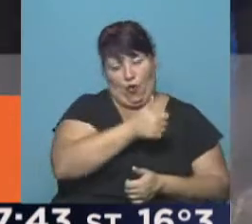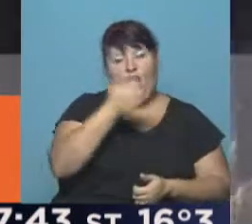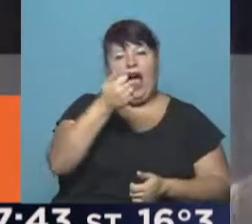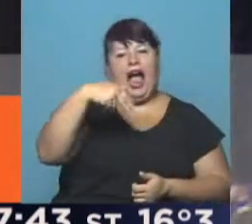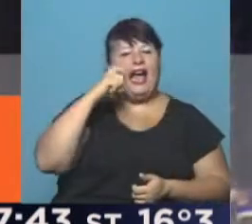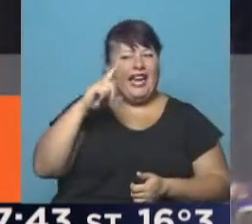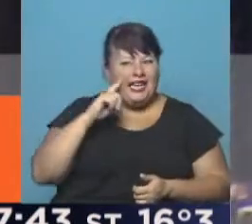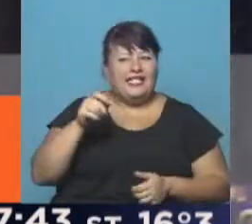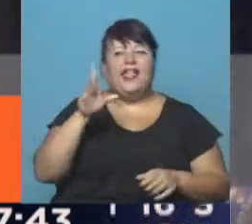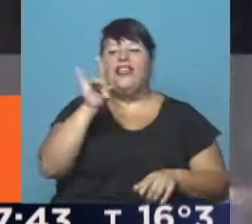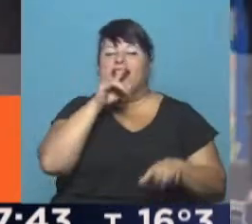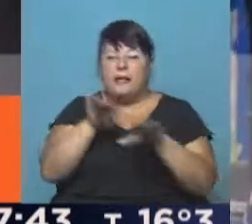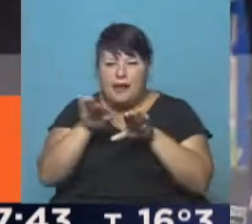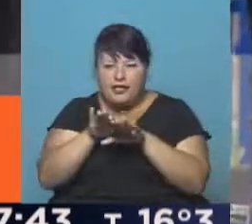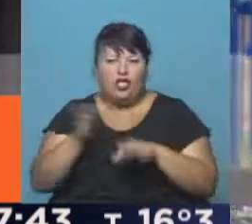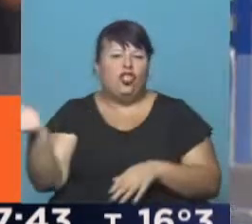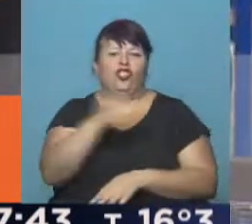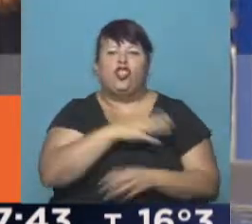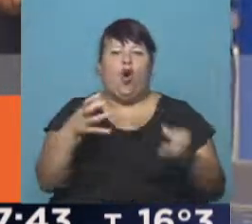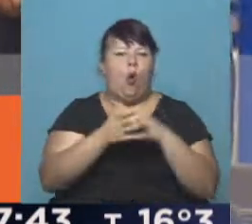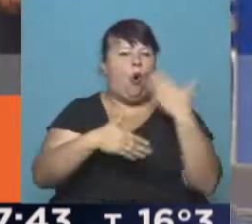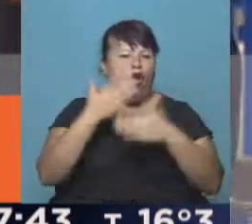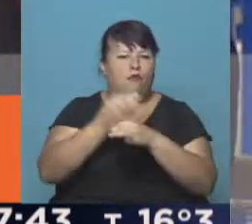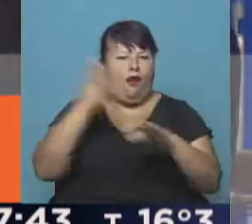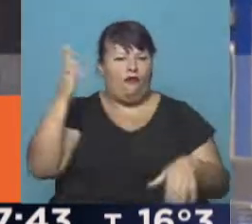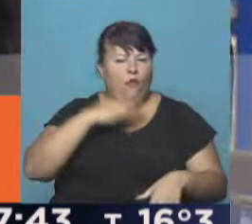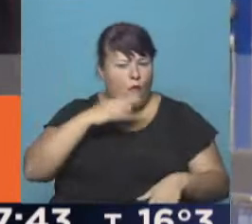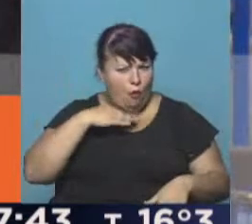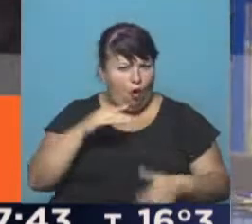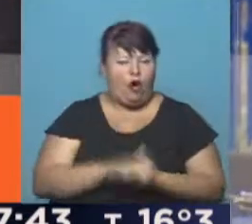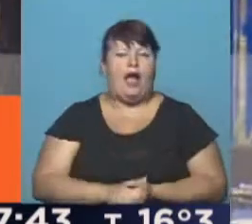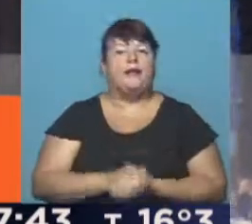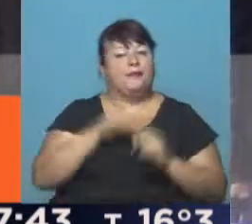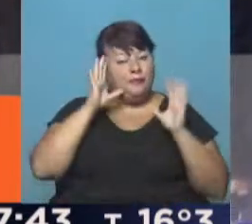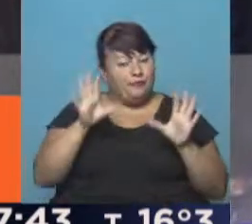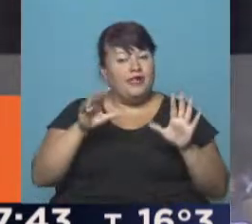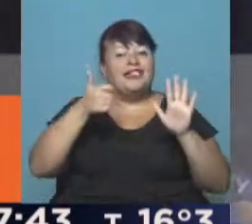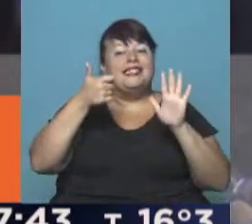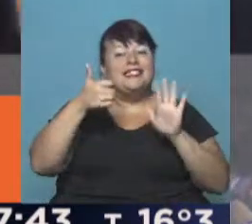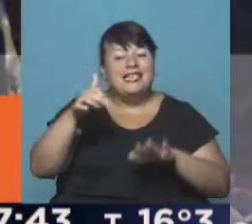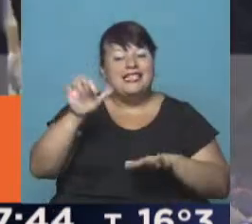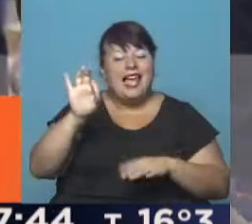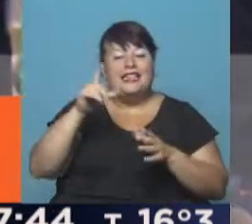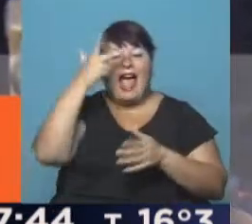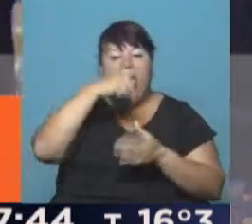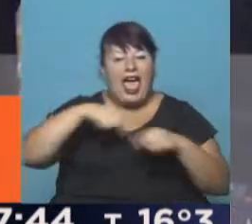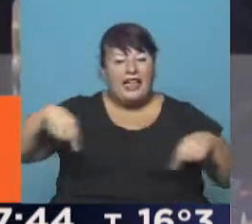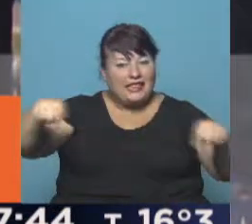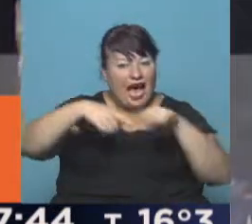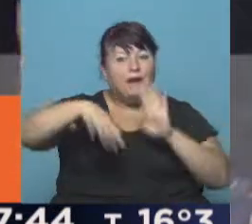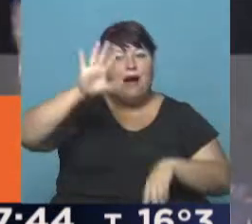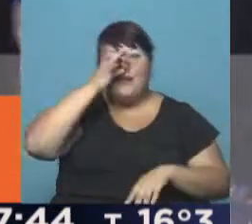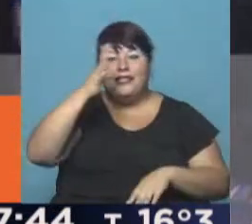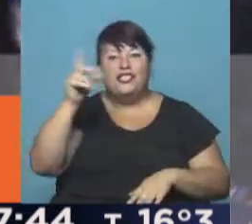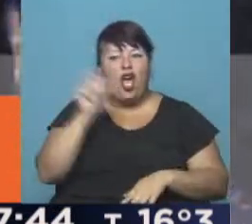Angelici, Guillermo Barros Esqueloto, todo el plantel profesional de Boca Juniors. Recordamos que son 60 hectáreas, más de